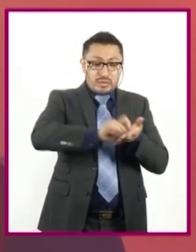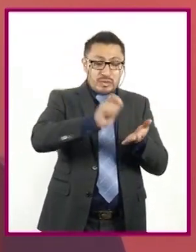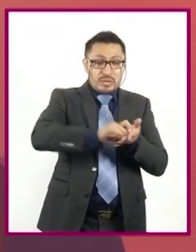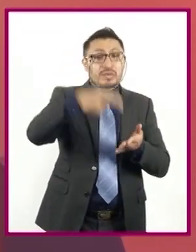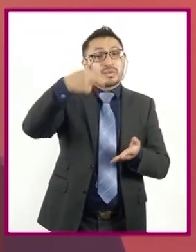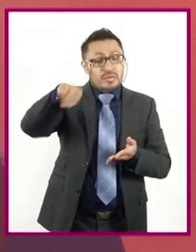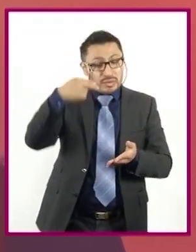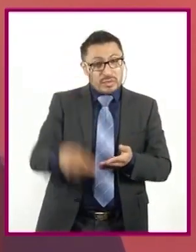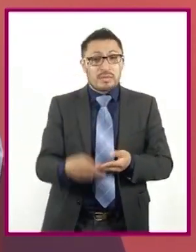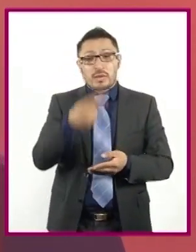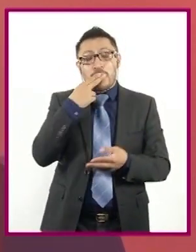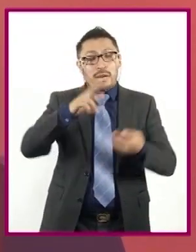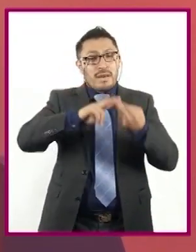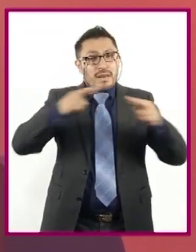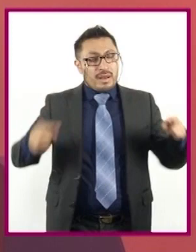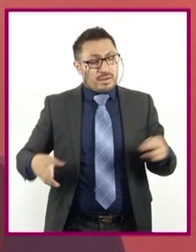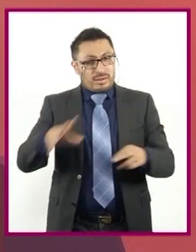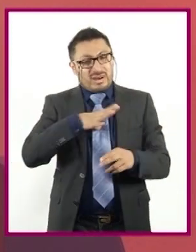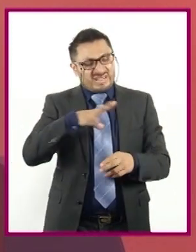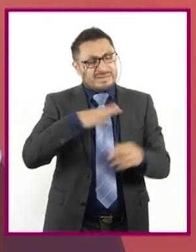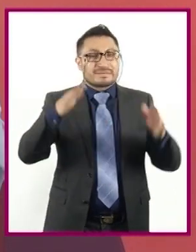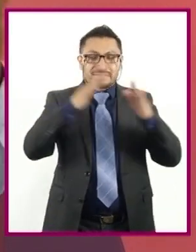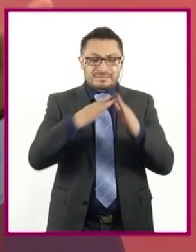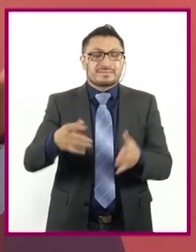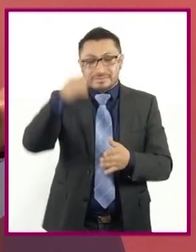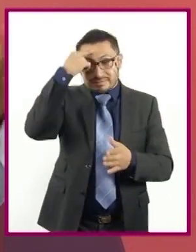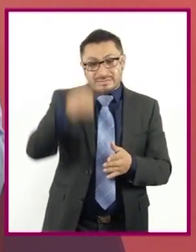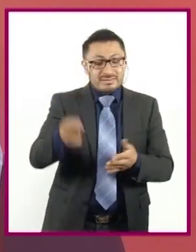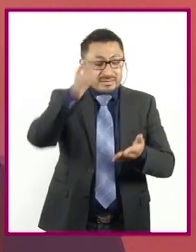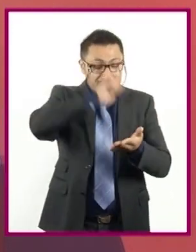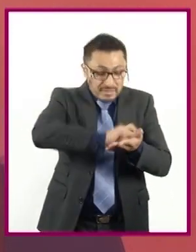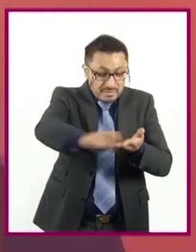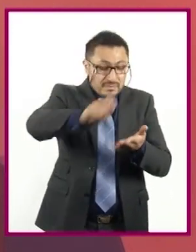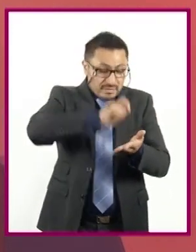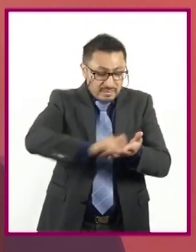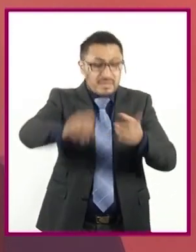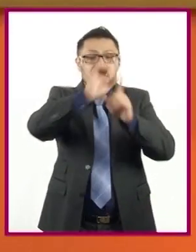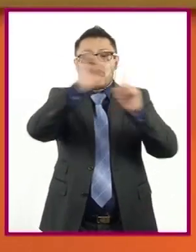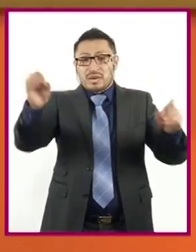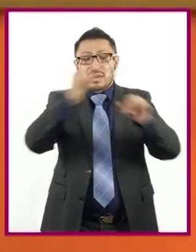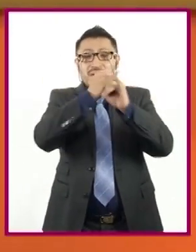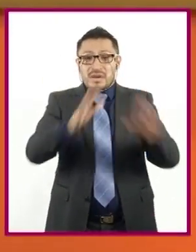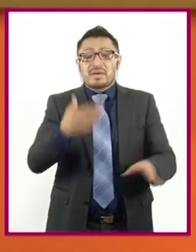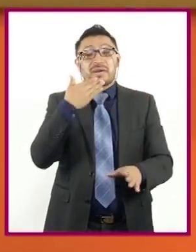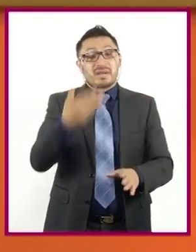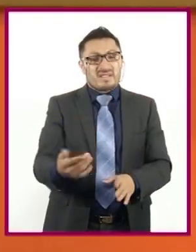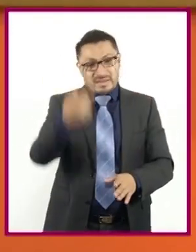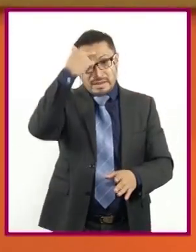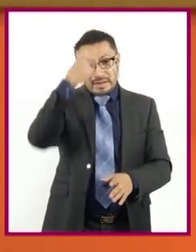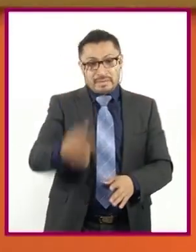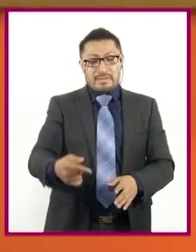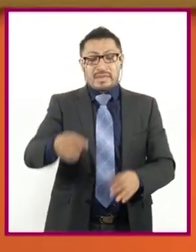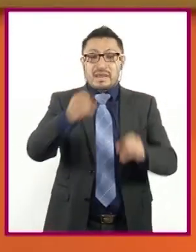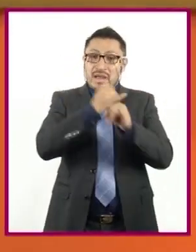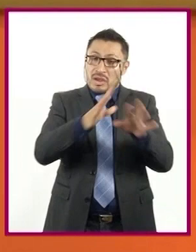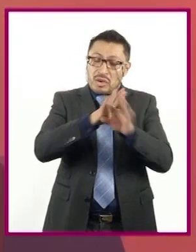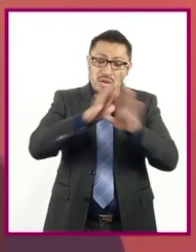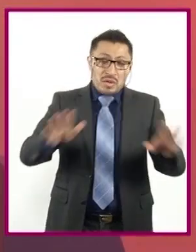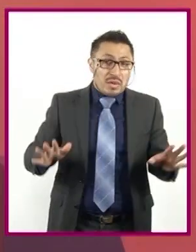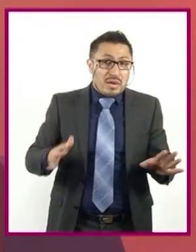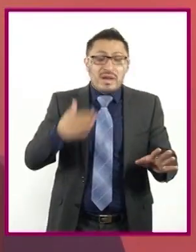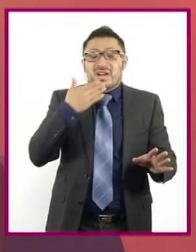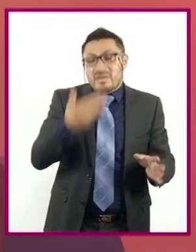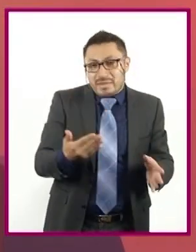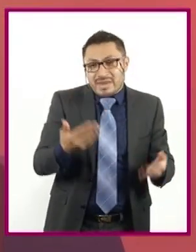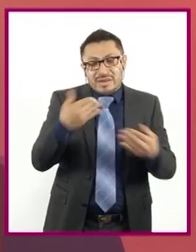los recursos que tengan a la mano para resaltar y organizar la información. Para ampliar la información sobre la